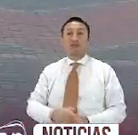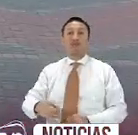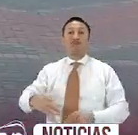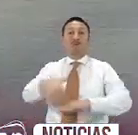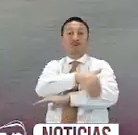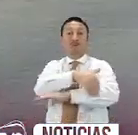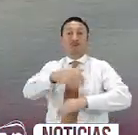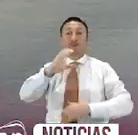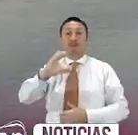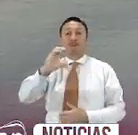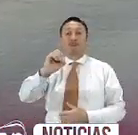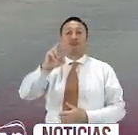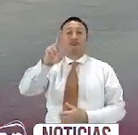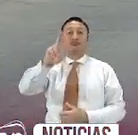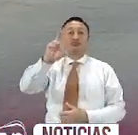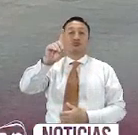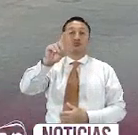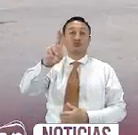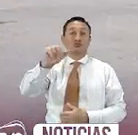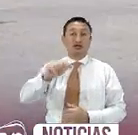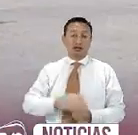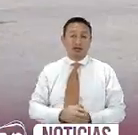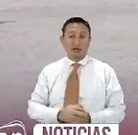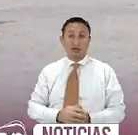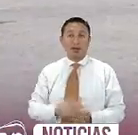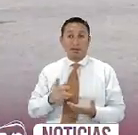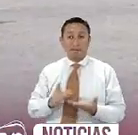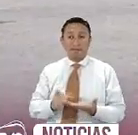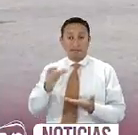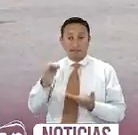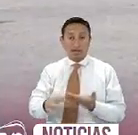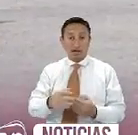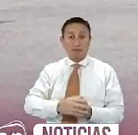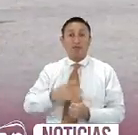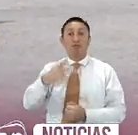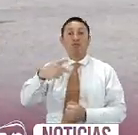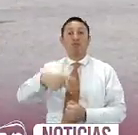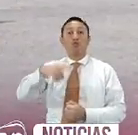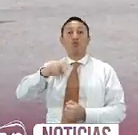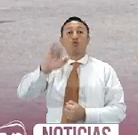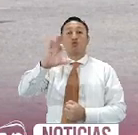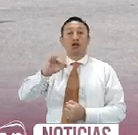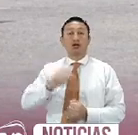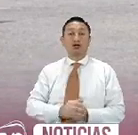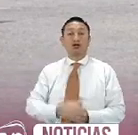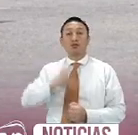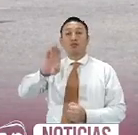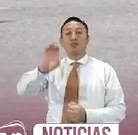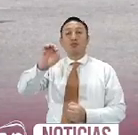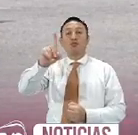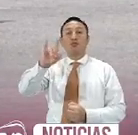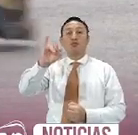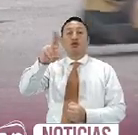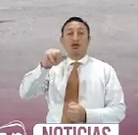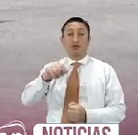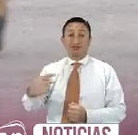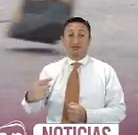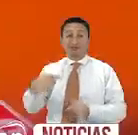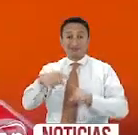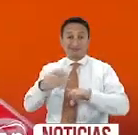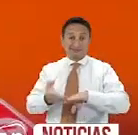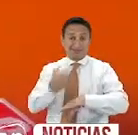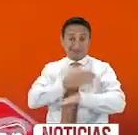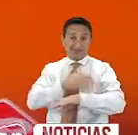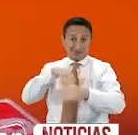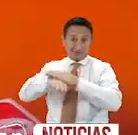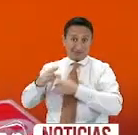Córdoba y avenida Bolívar Madero Vargas en la parroquia Puerto Bolívar en Machala. La víctima de 48 años tenía antecedentes penales.